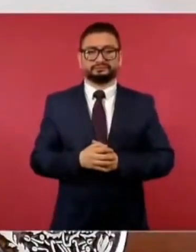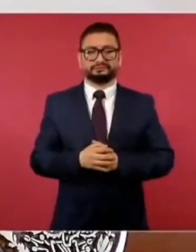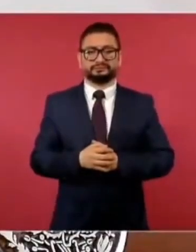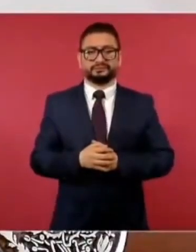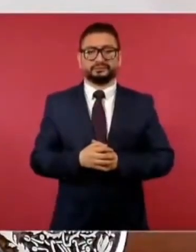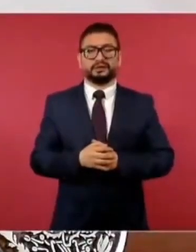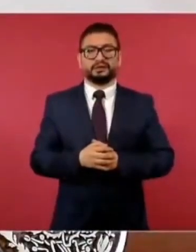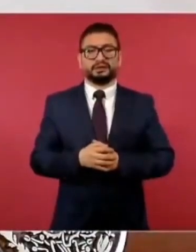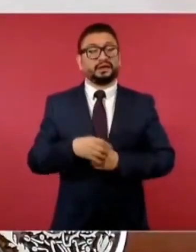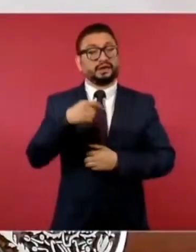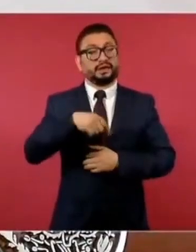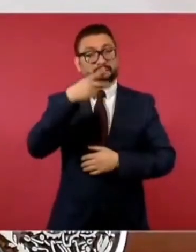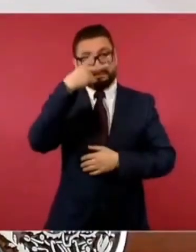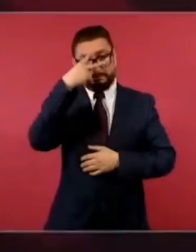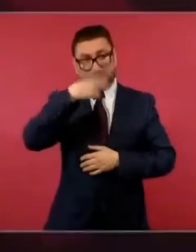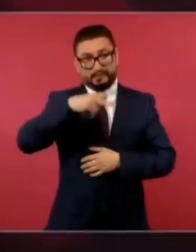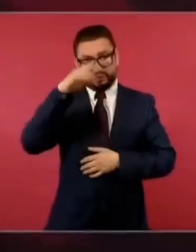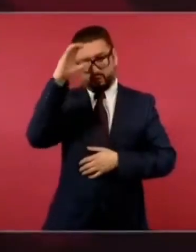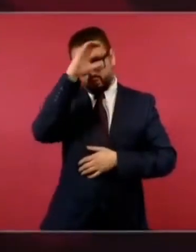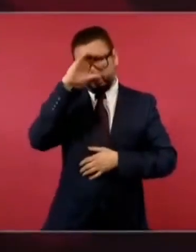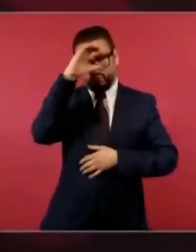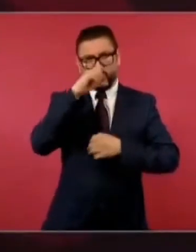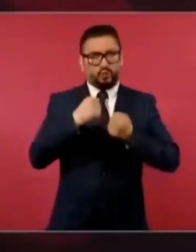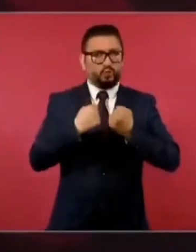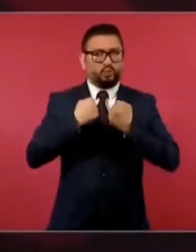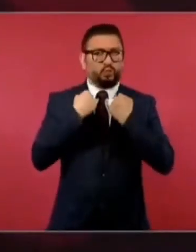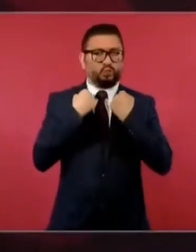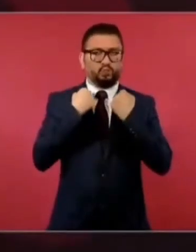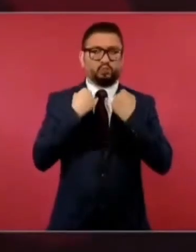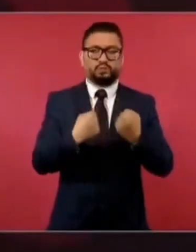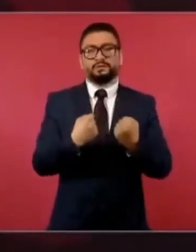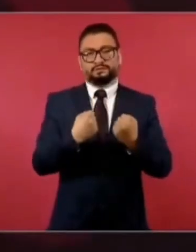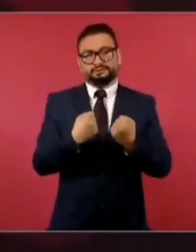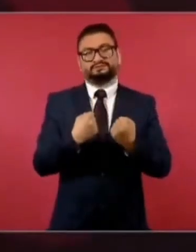la fortaleza cultural, ahora más que nunca,